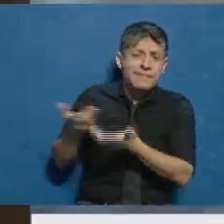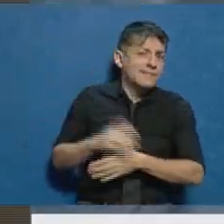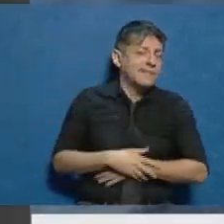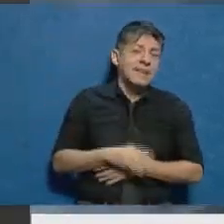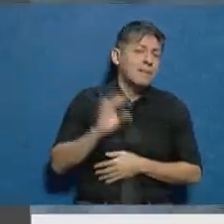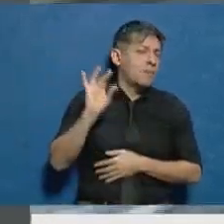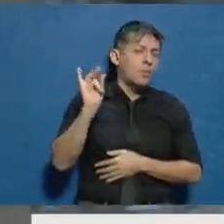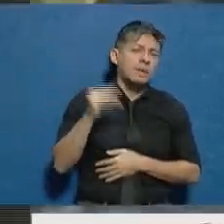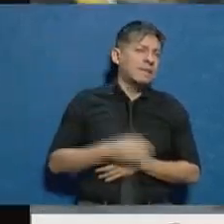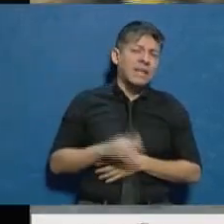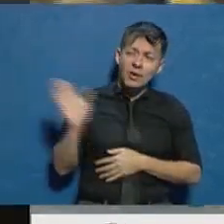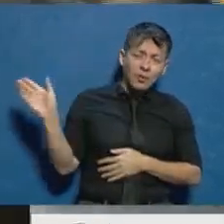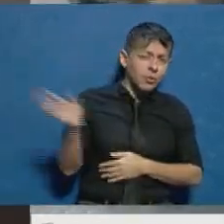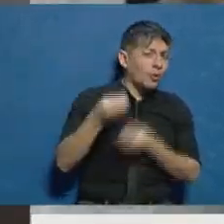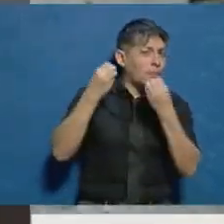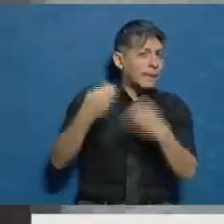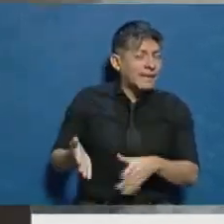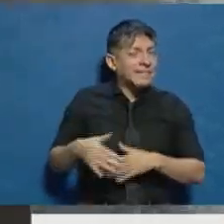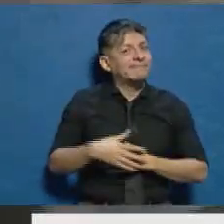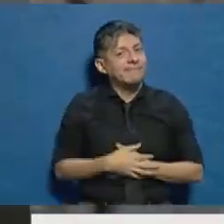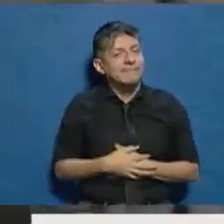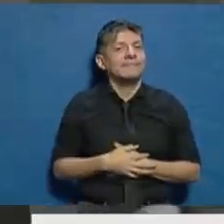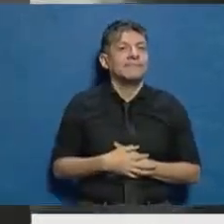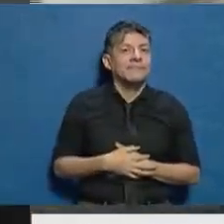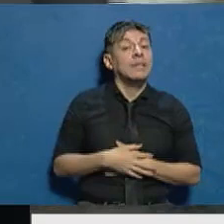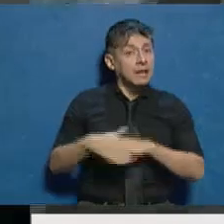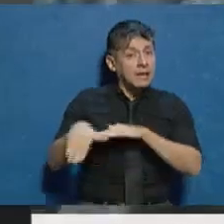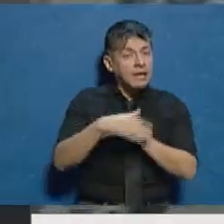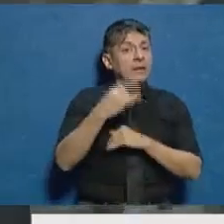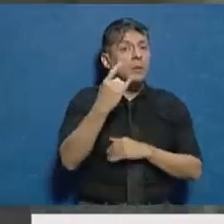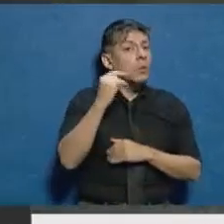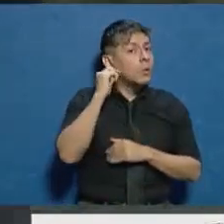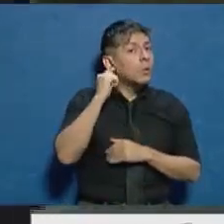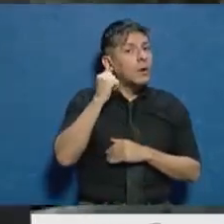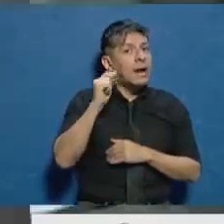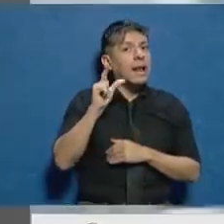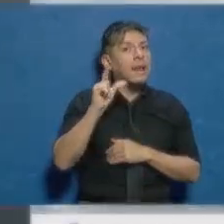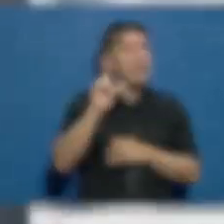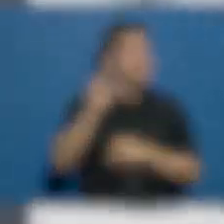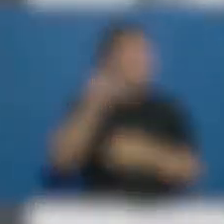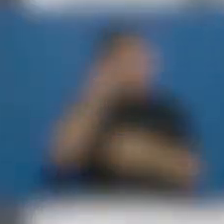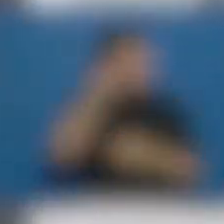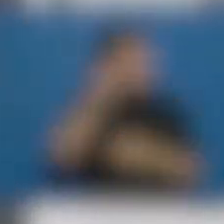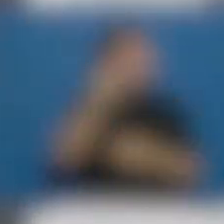tan difícil perder absolutamente todo. Reiteramos, calle Ugalde 142 de Perdriel.